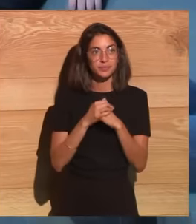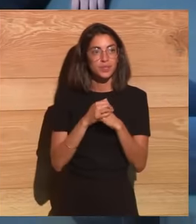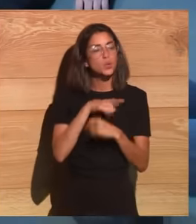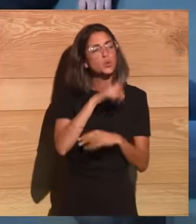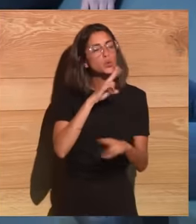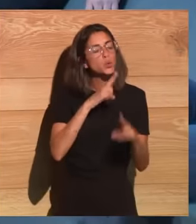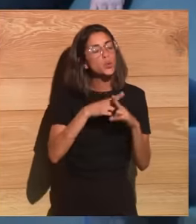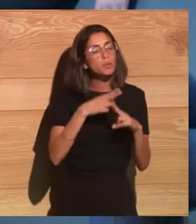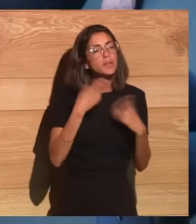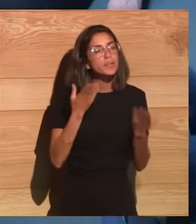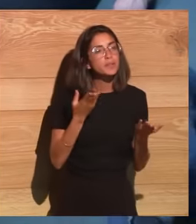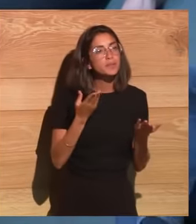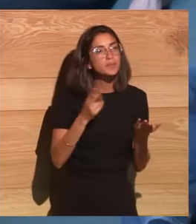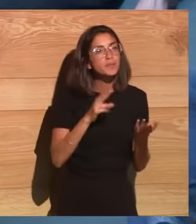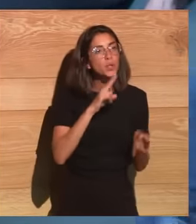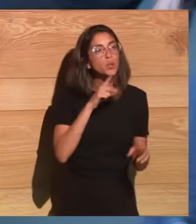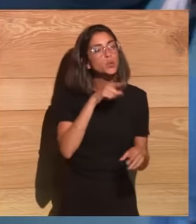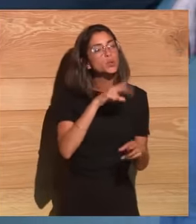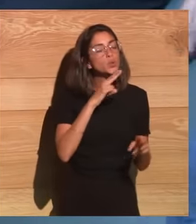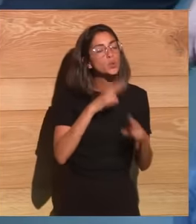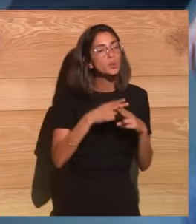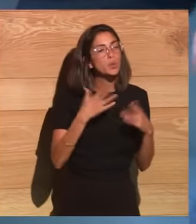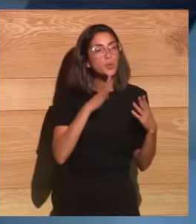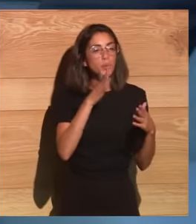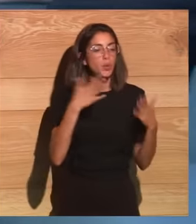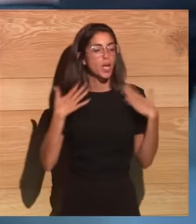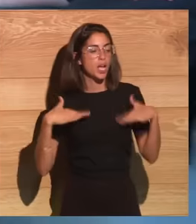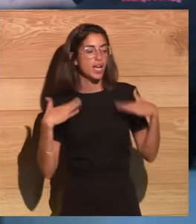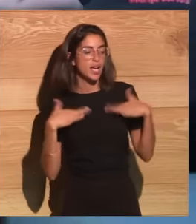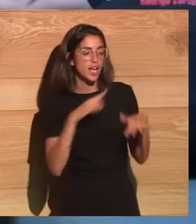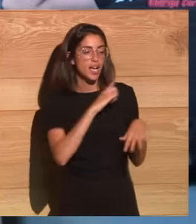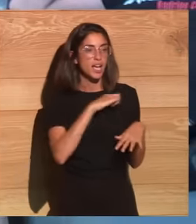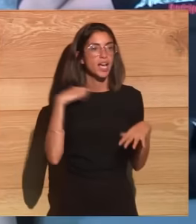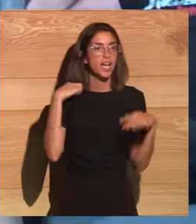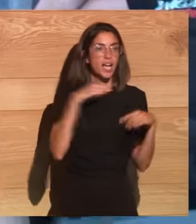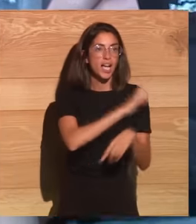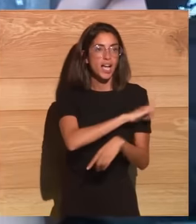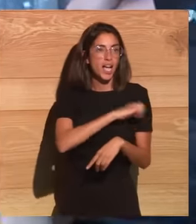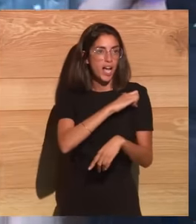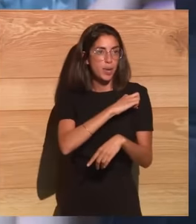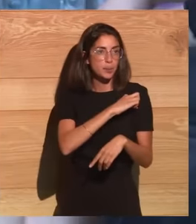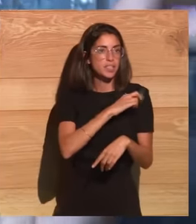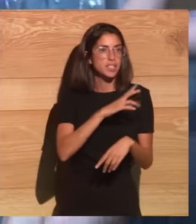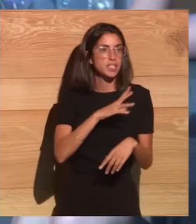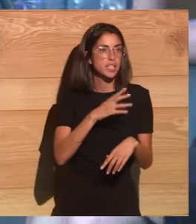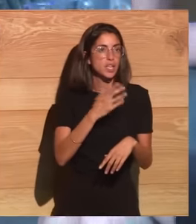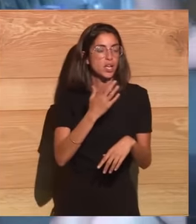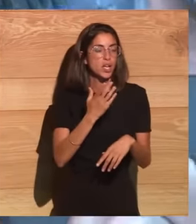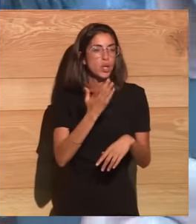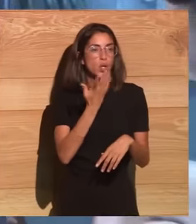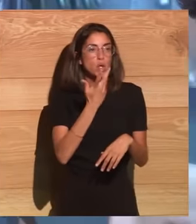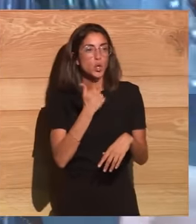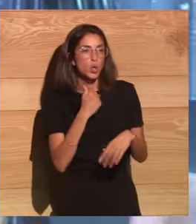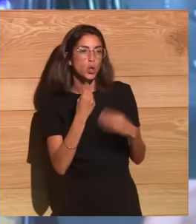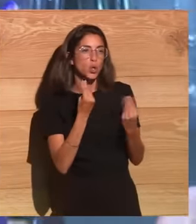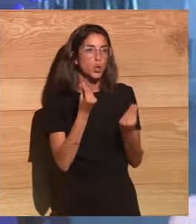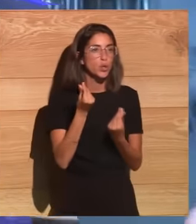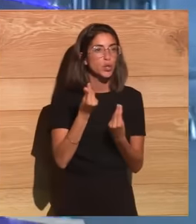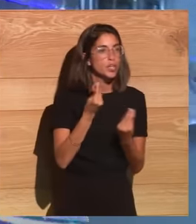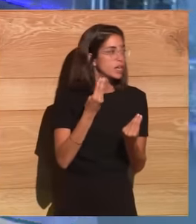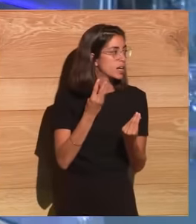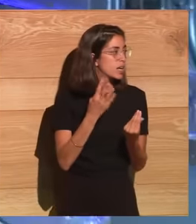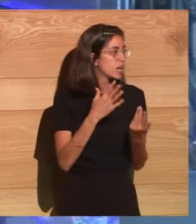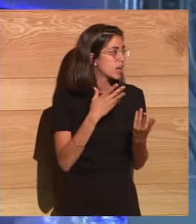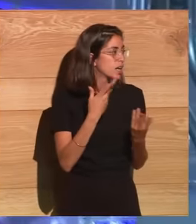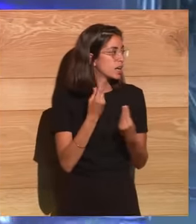¿Cómo te llamas, polito de color de...? ¿Pollito le has llamado? ¿Pollito? Polito. Polito Pastel, yo le llamaría.